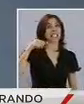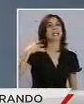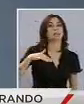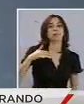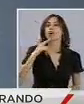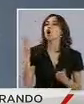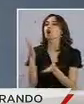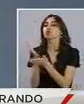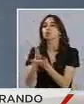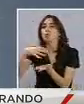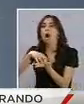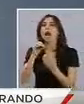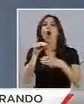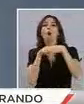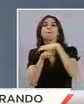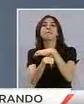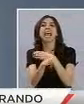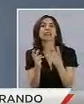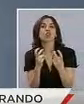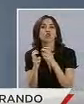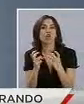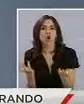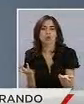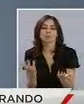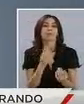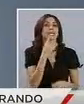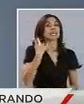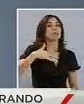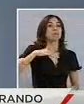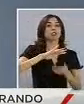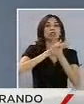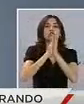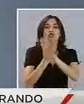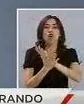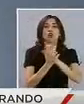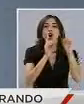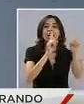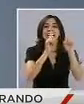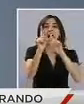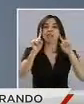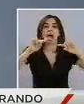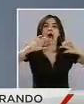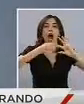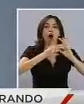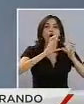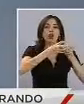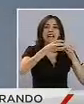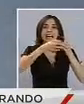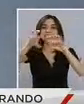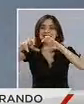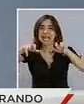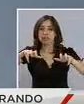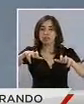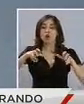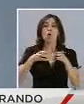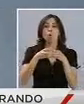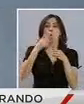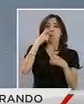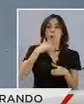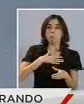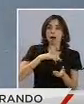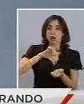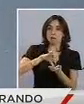es que todas y cada una de las organizaciones de los grupos humanos que están en este país,